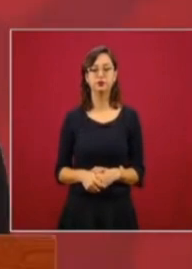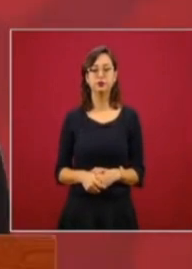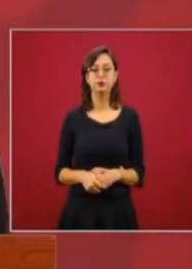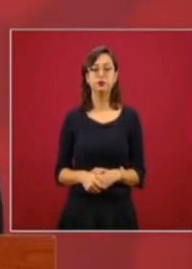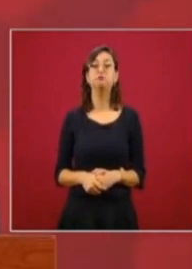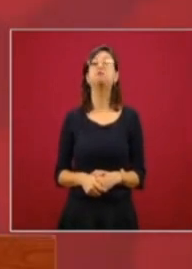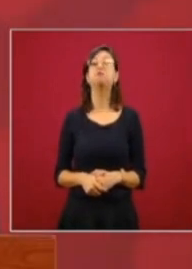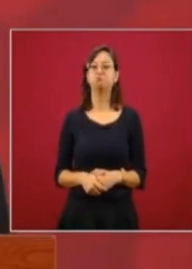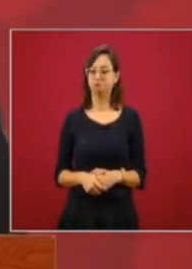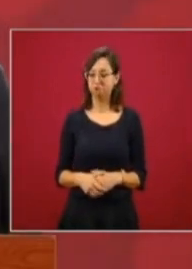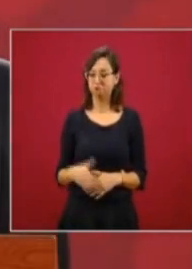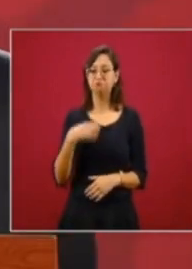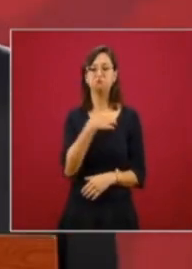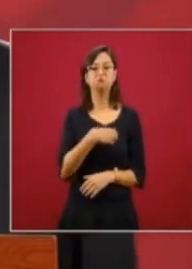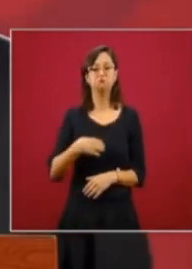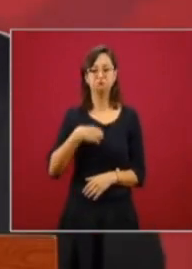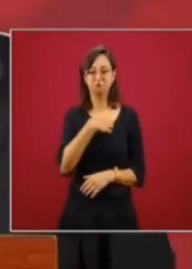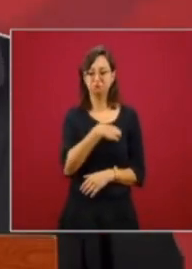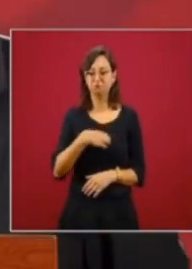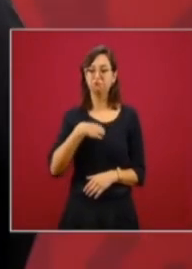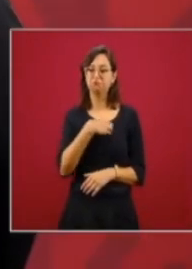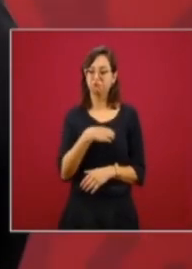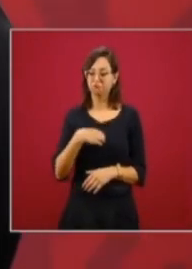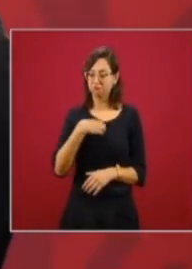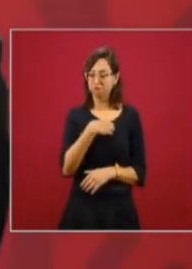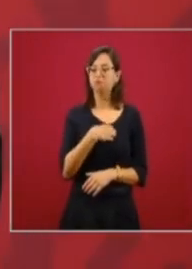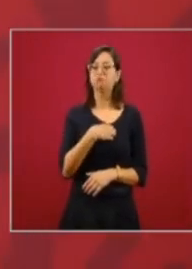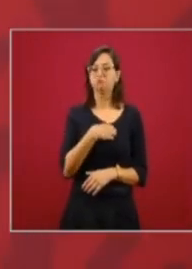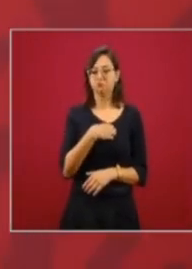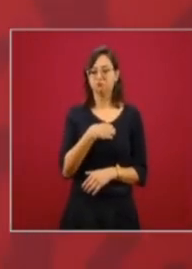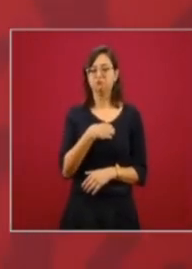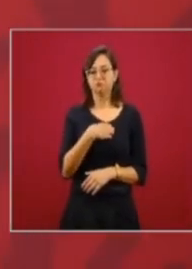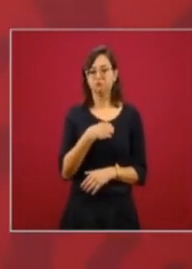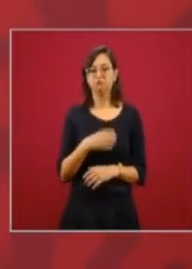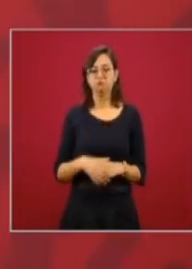Lo celebro y reconozco